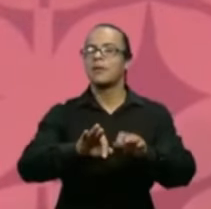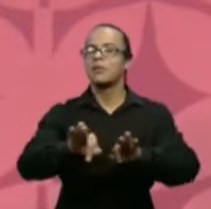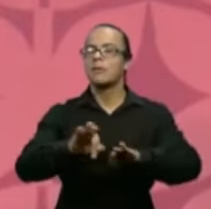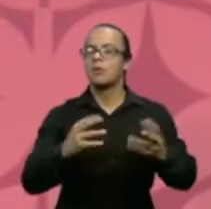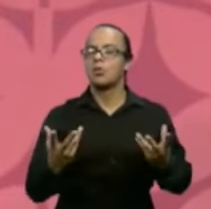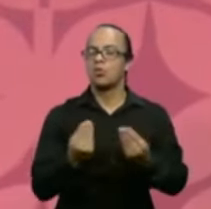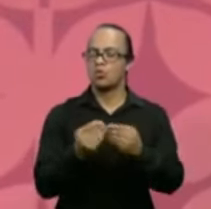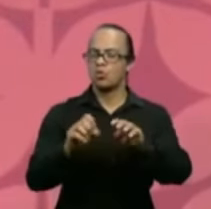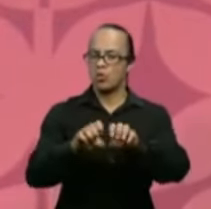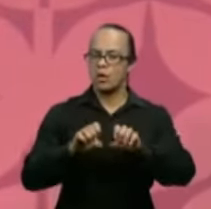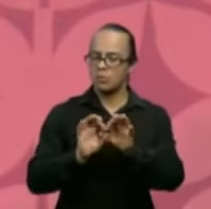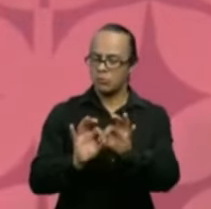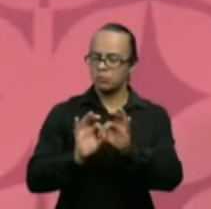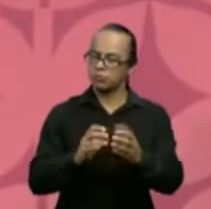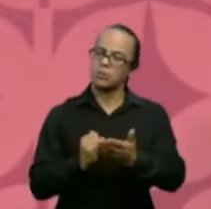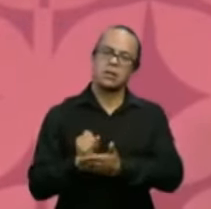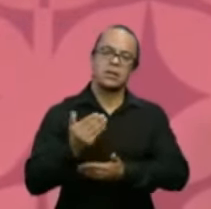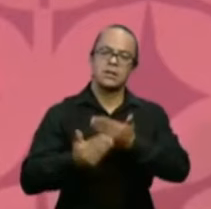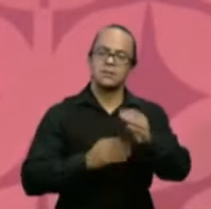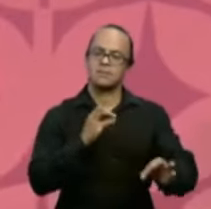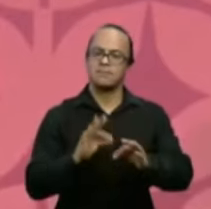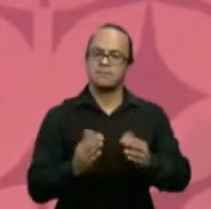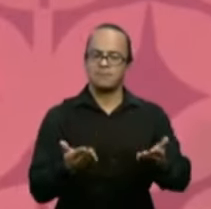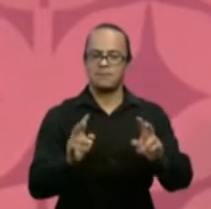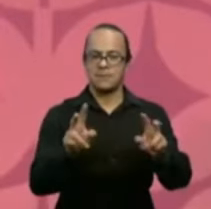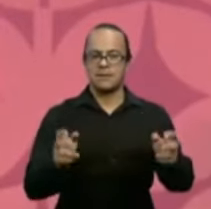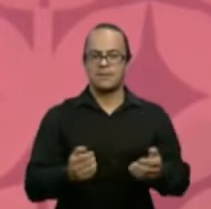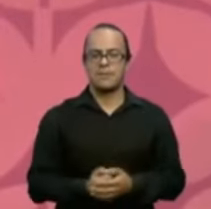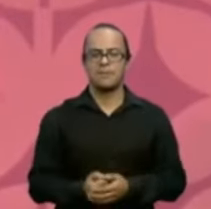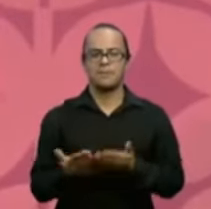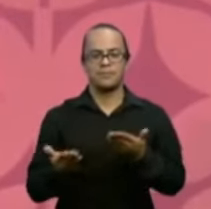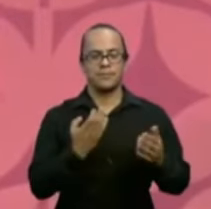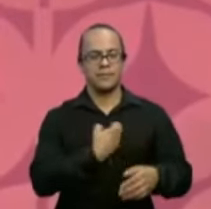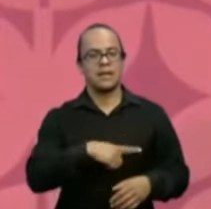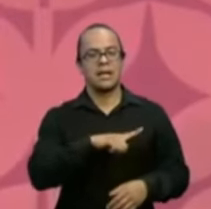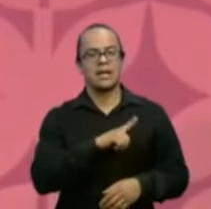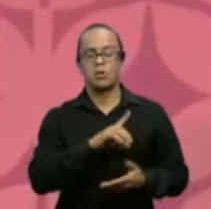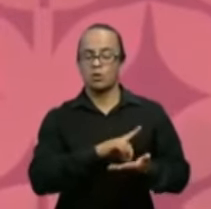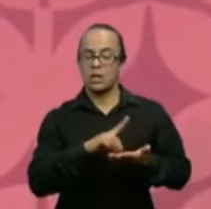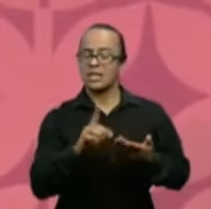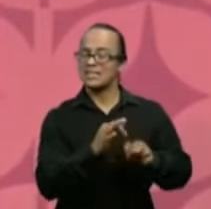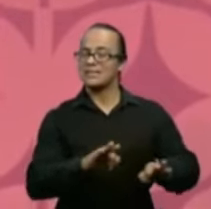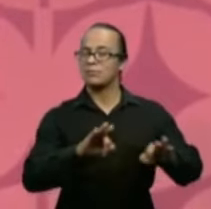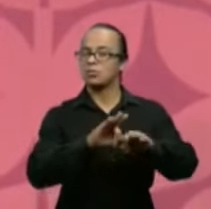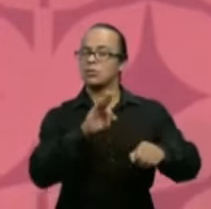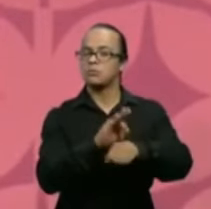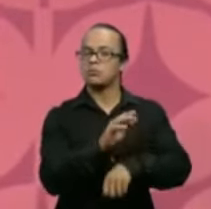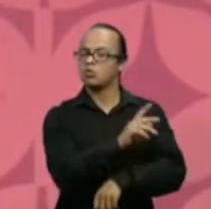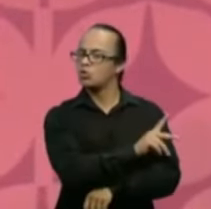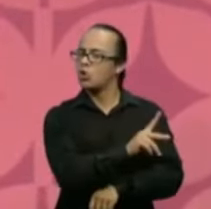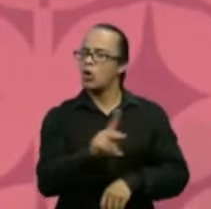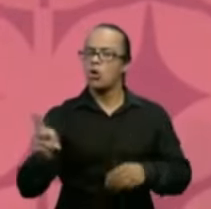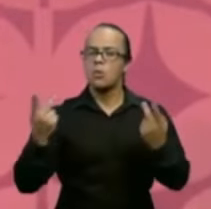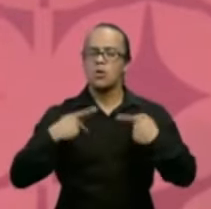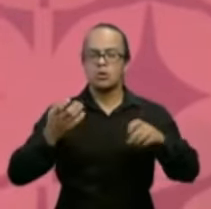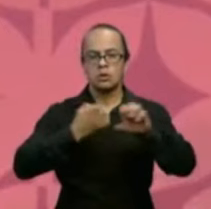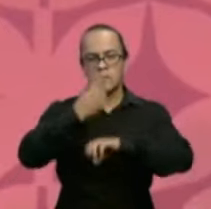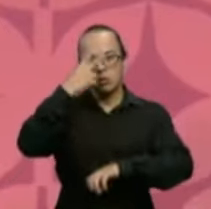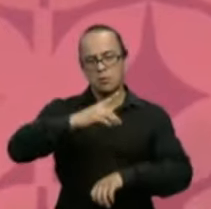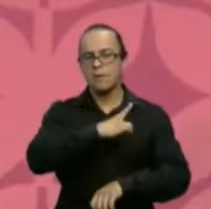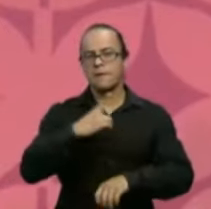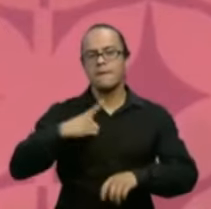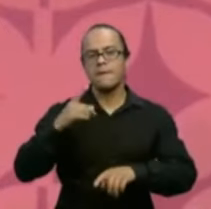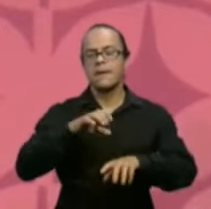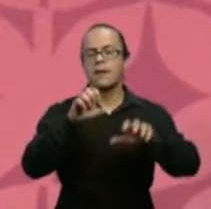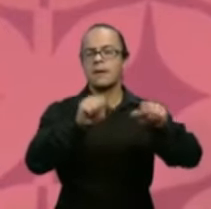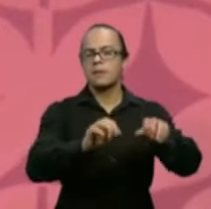y decidido. La salud es un derecho fundamental al que todos los mexiquenses deben tener